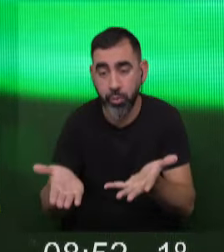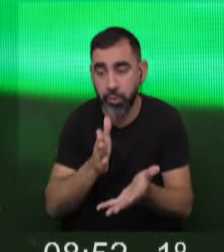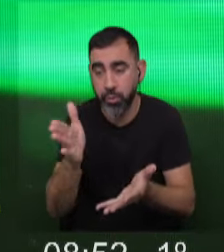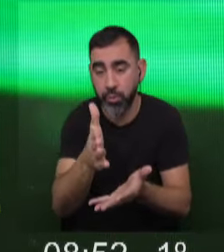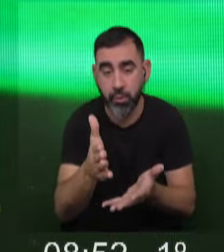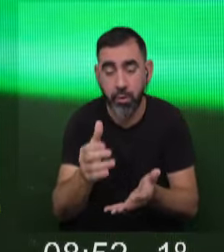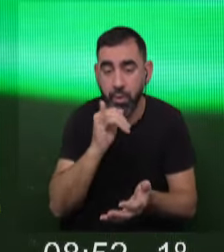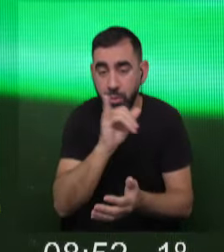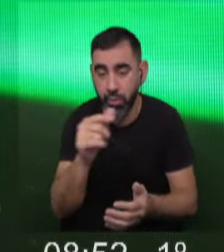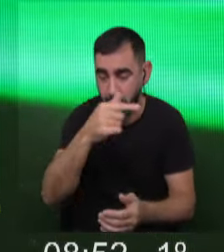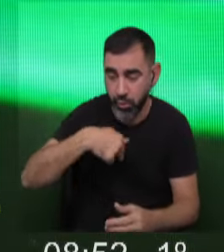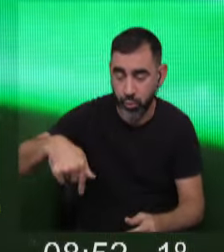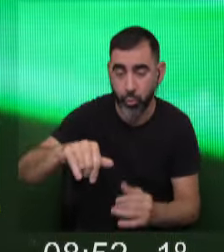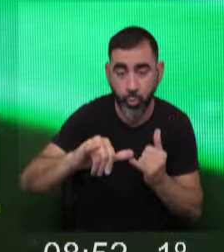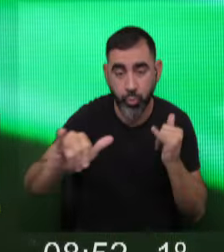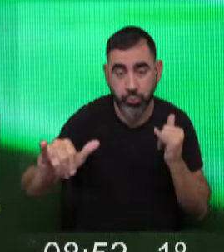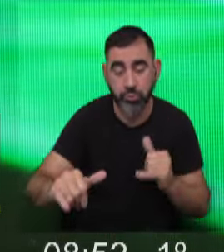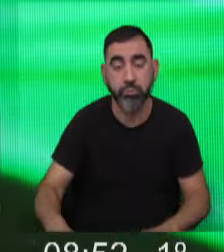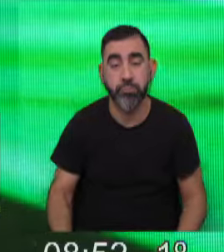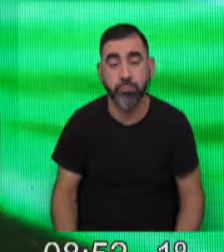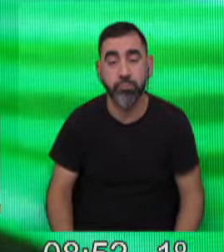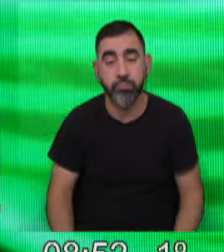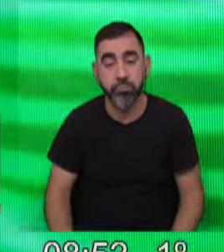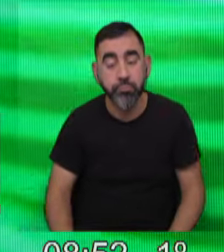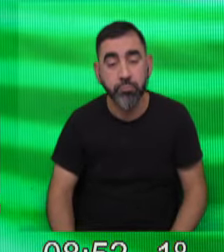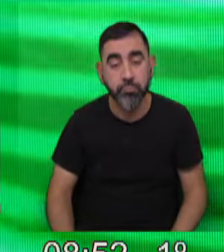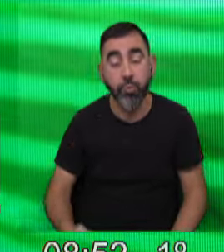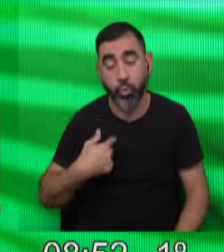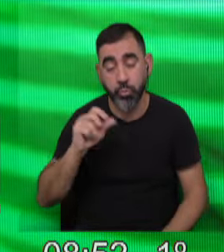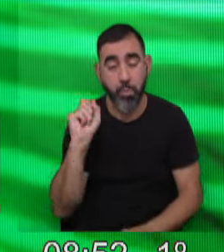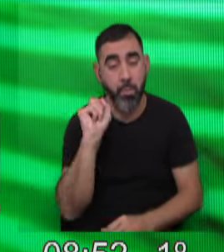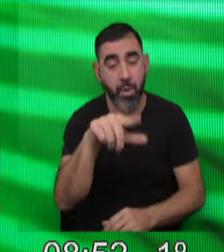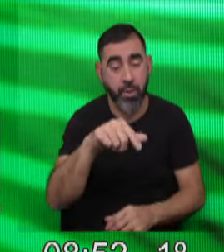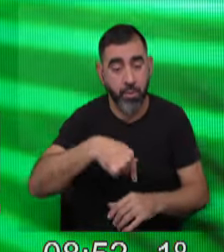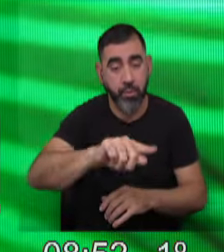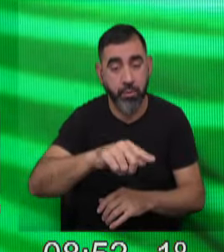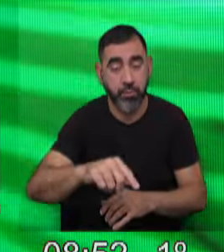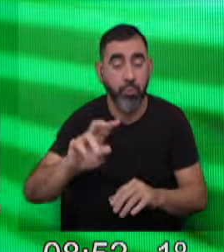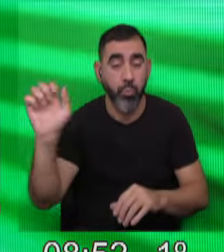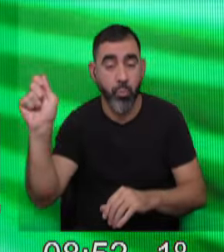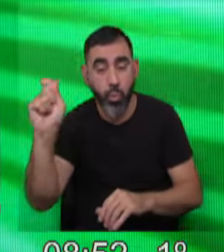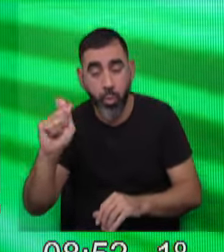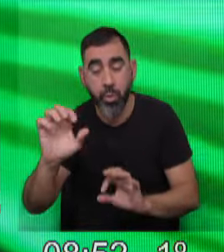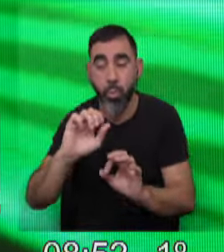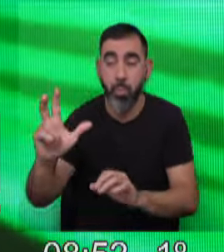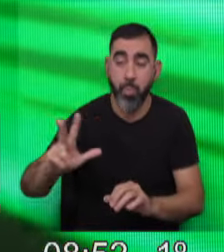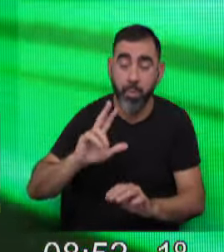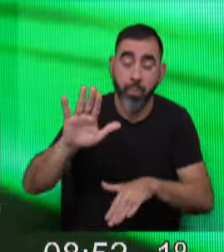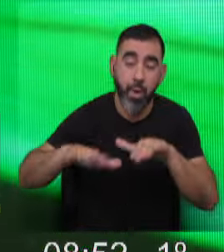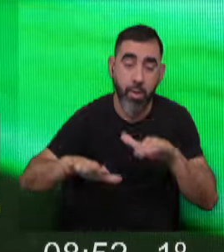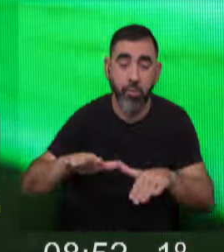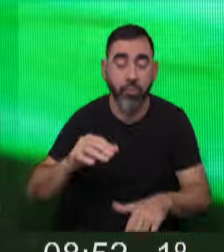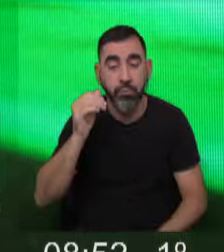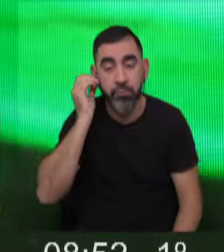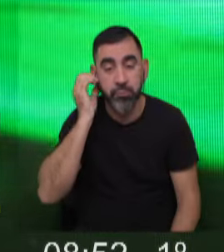para hacerlas, y nos llegan por correo electrónico denuncias de situaciones las cuales derivamos, y bueno, si es en el ámbito público, en tal lugar, si es en el ámbito privado, en tal